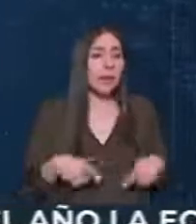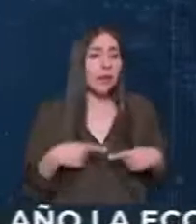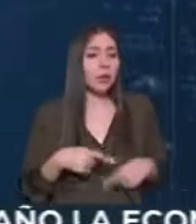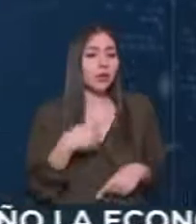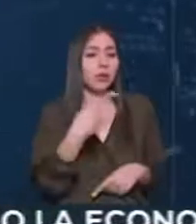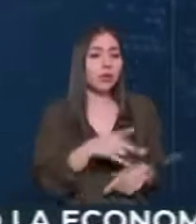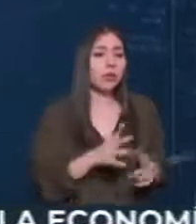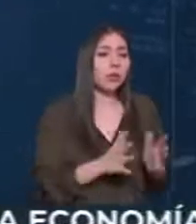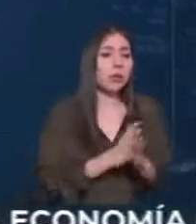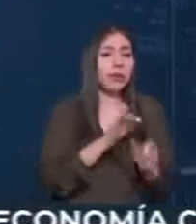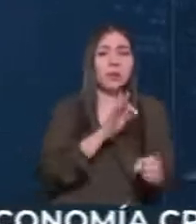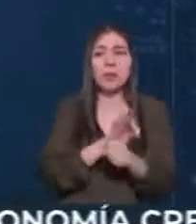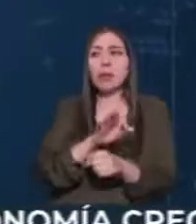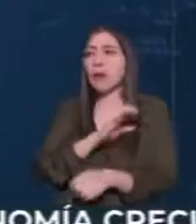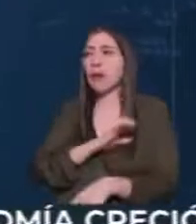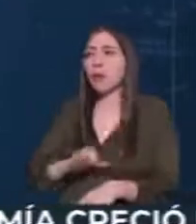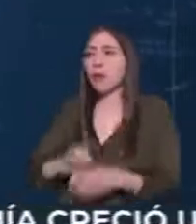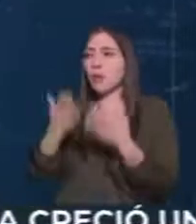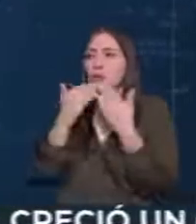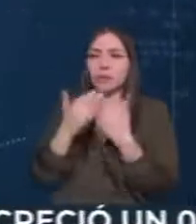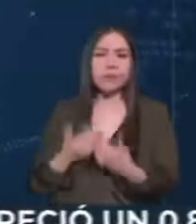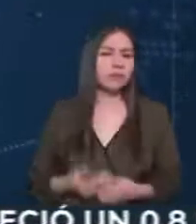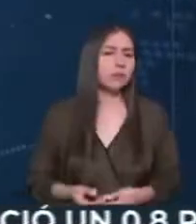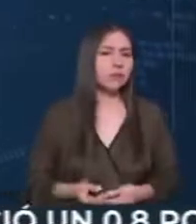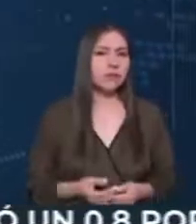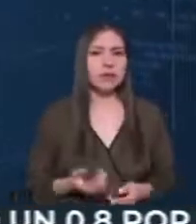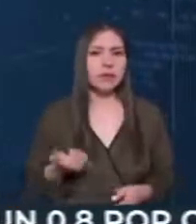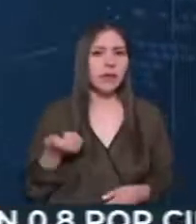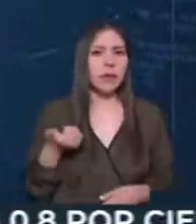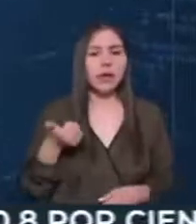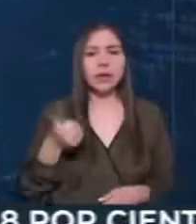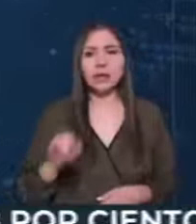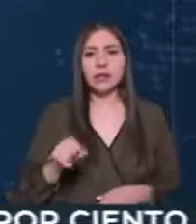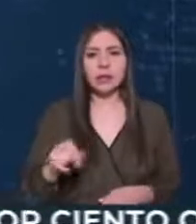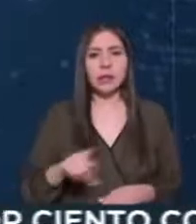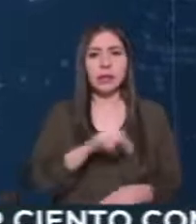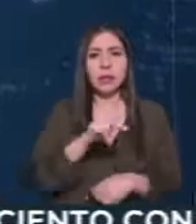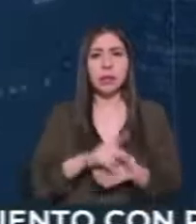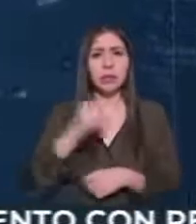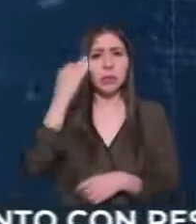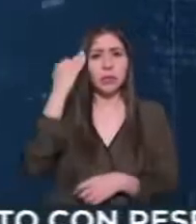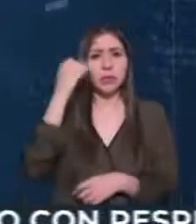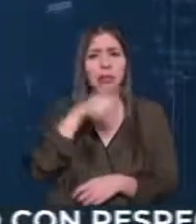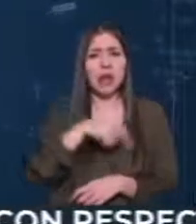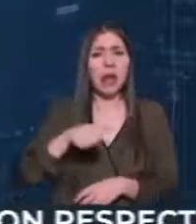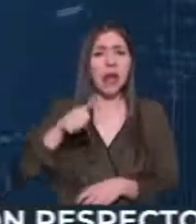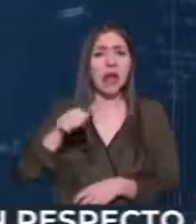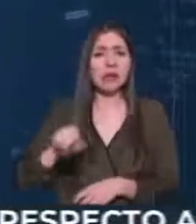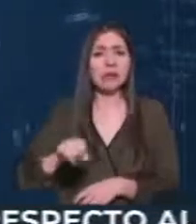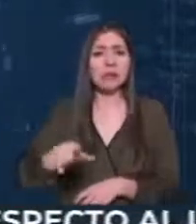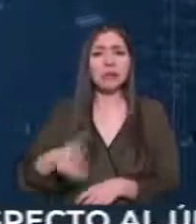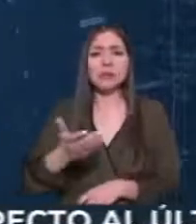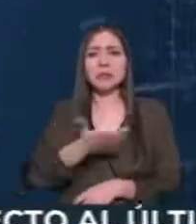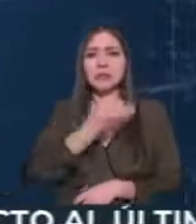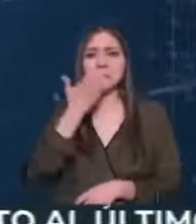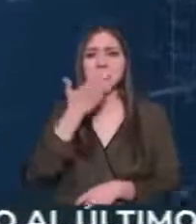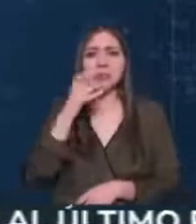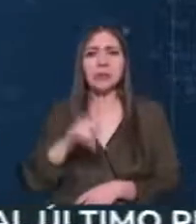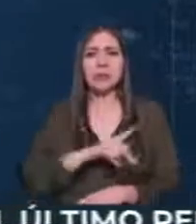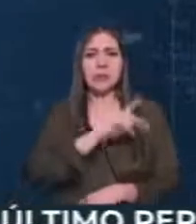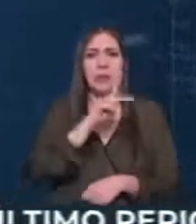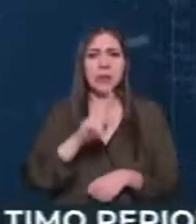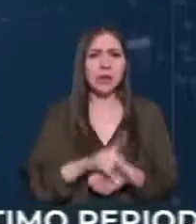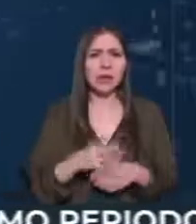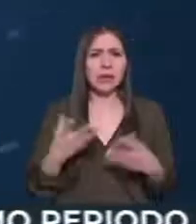a los candidatos? Pero pues si ese es el país que quisimos durante mucho tiempo, un país